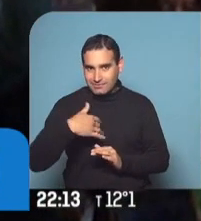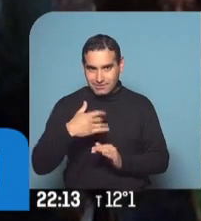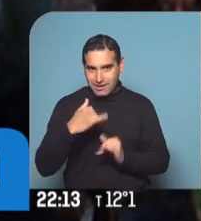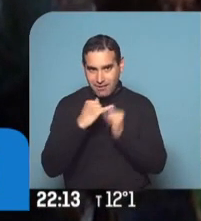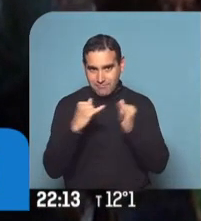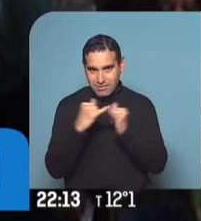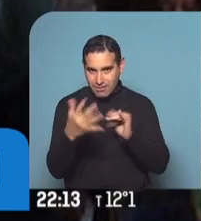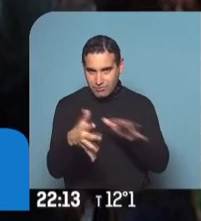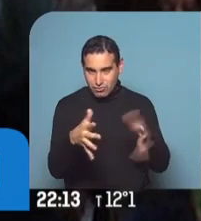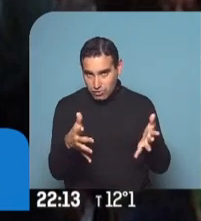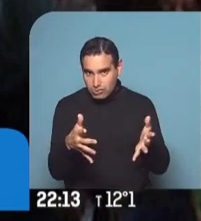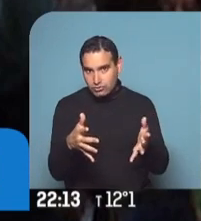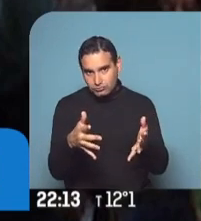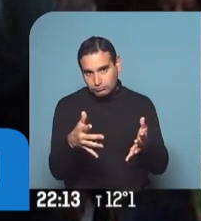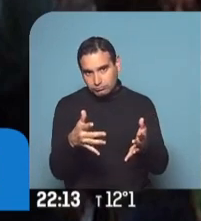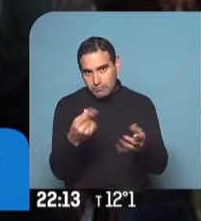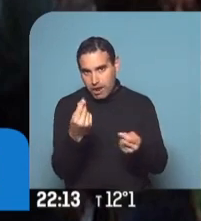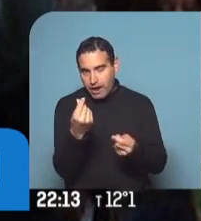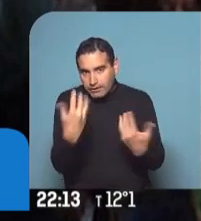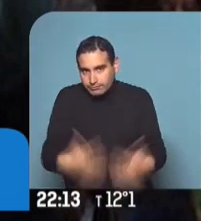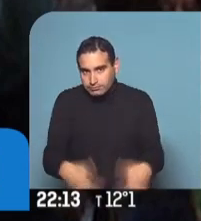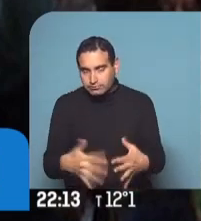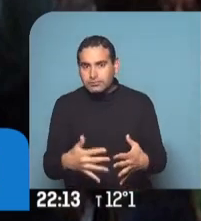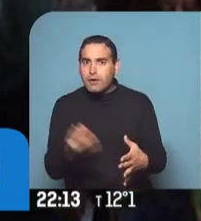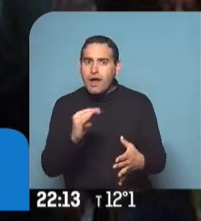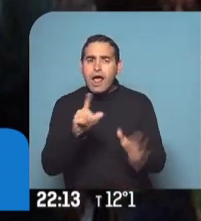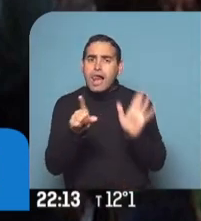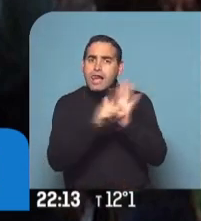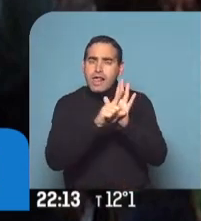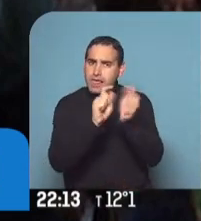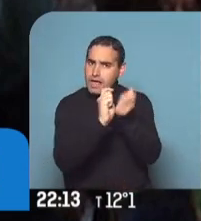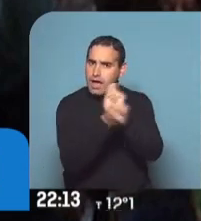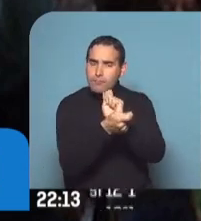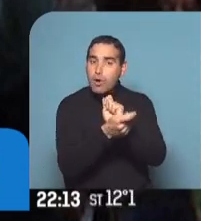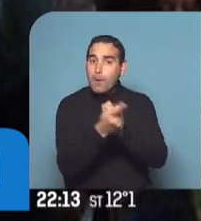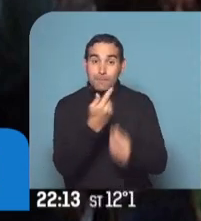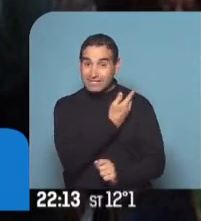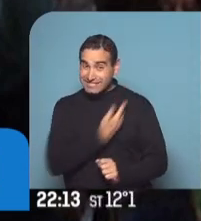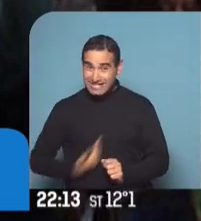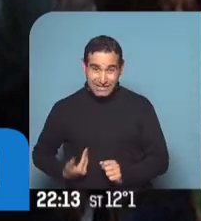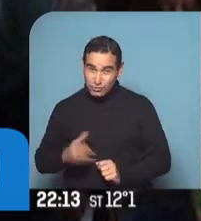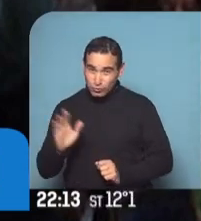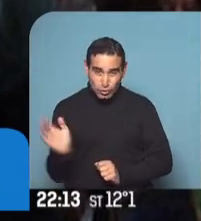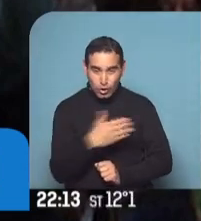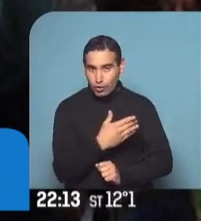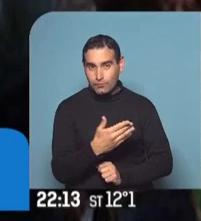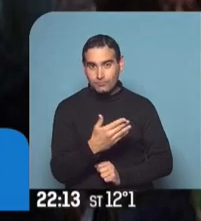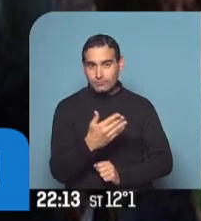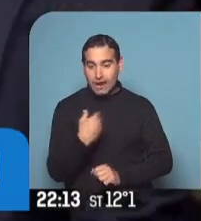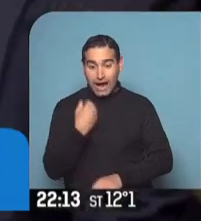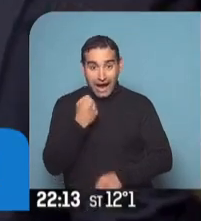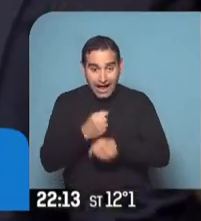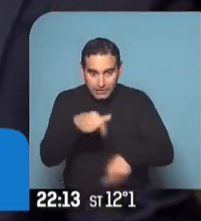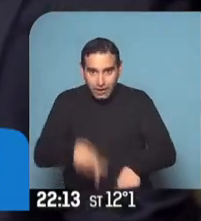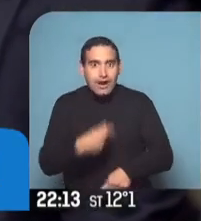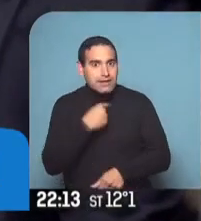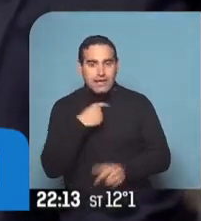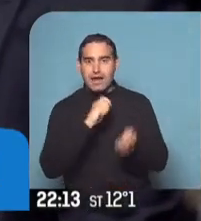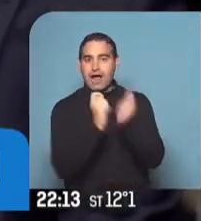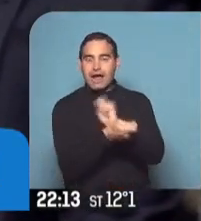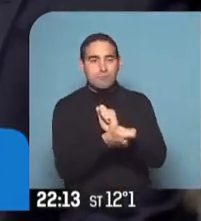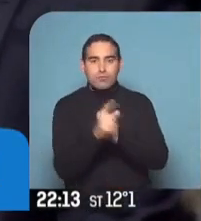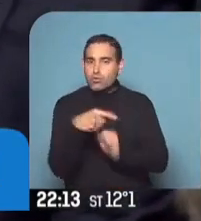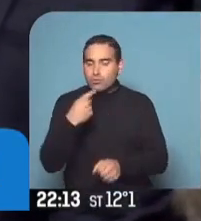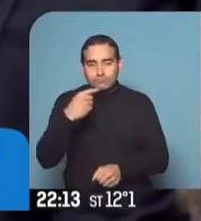más. PBI de Argentina, lo que se está discutiendo. Y una reforma que todos los presidentes, por lo menos Fernando Henrique hasta ahora, quisieron implementar.